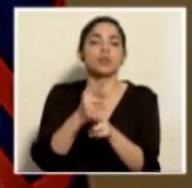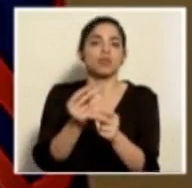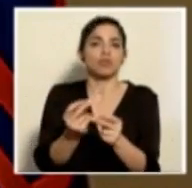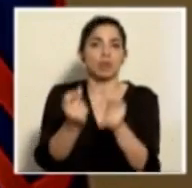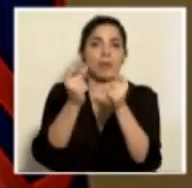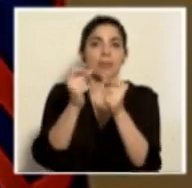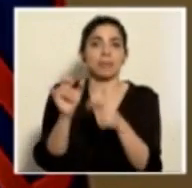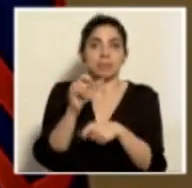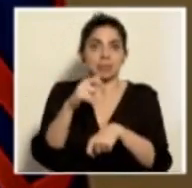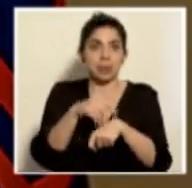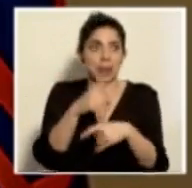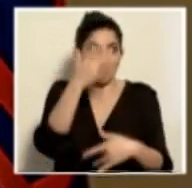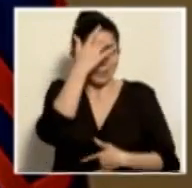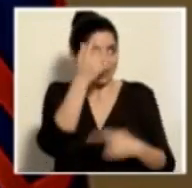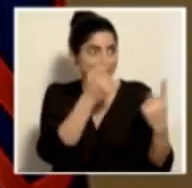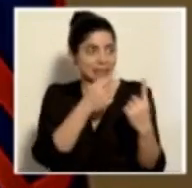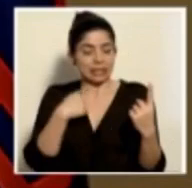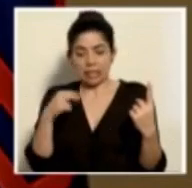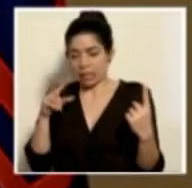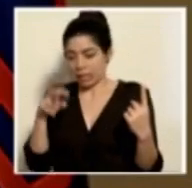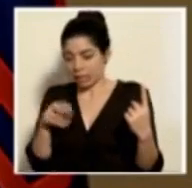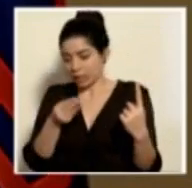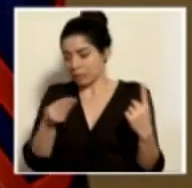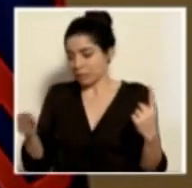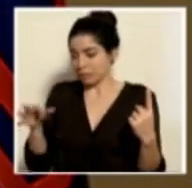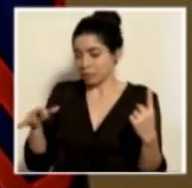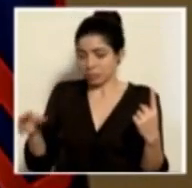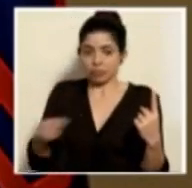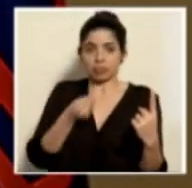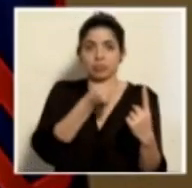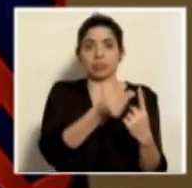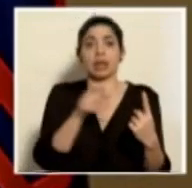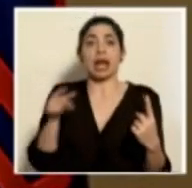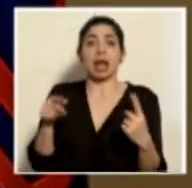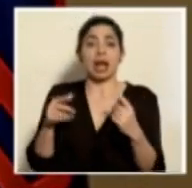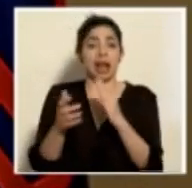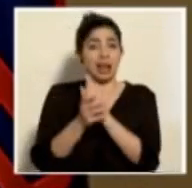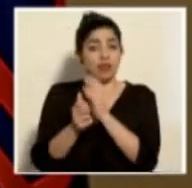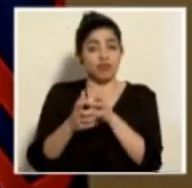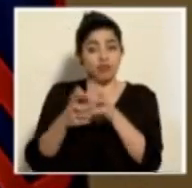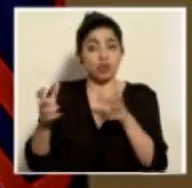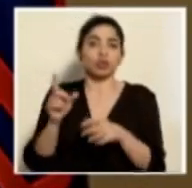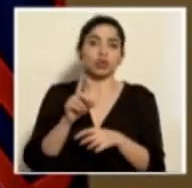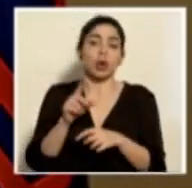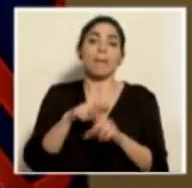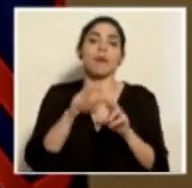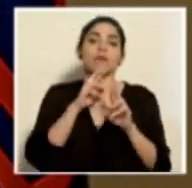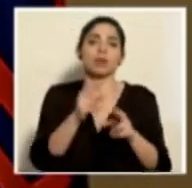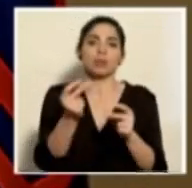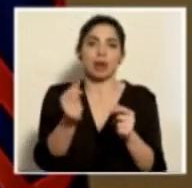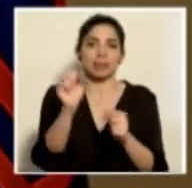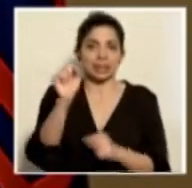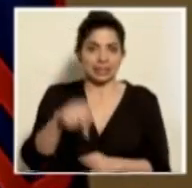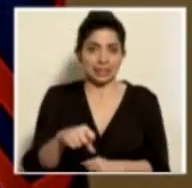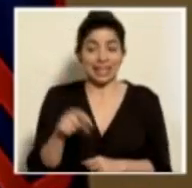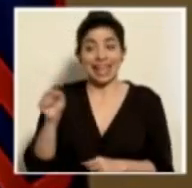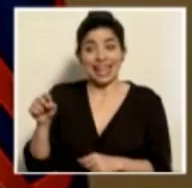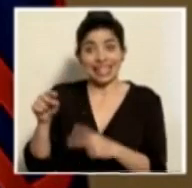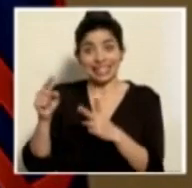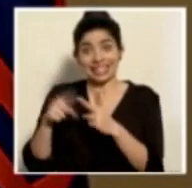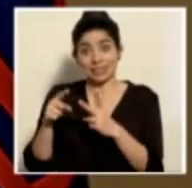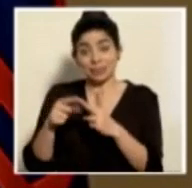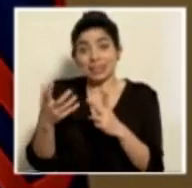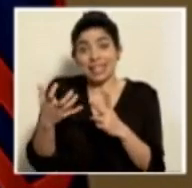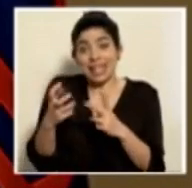donde está el paciente. No tiene una alta capacidad, pero sí tiene una respuesta rápida. Esa segunda opción todavía no ha sido